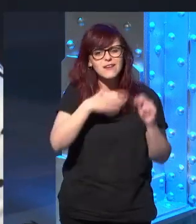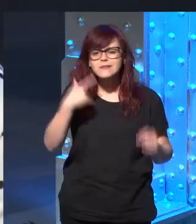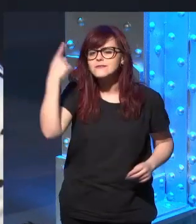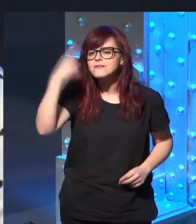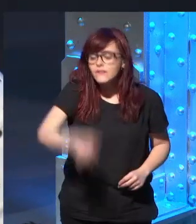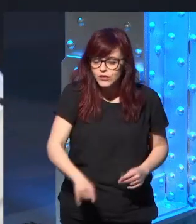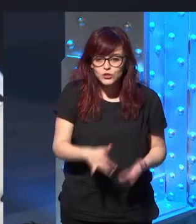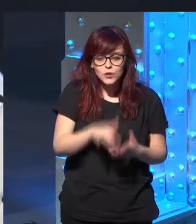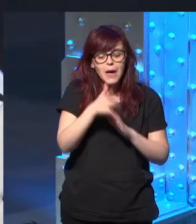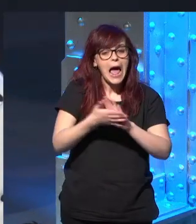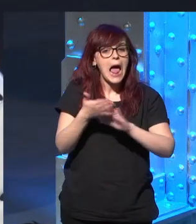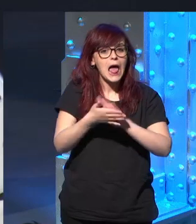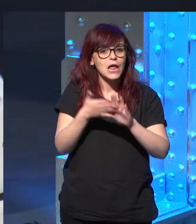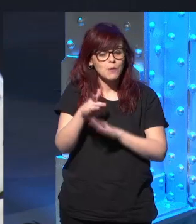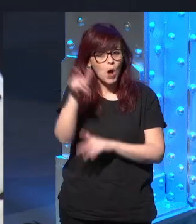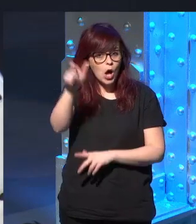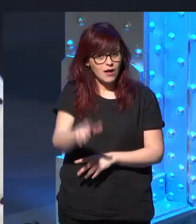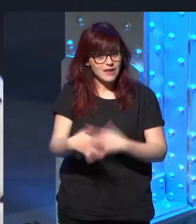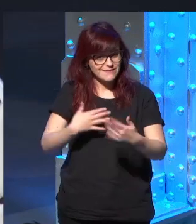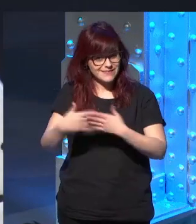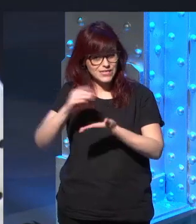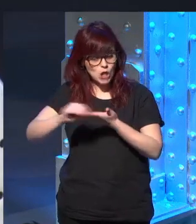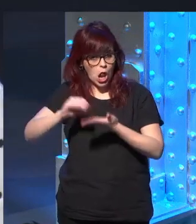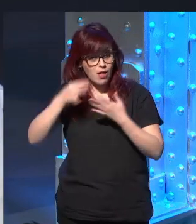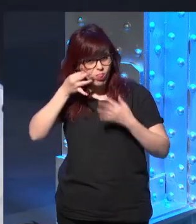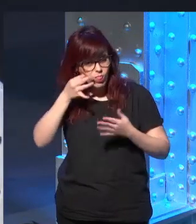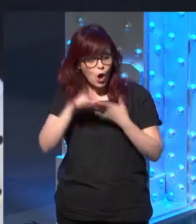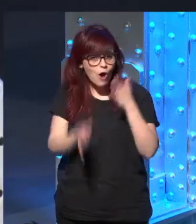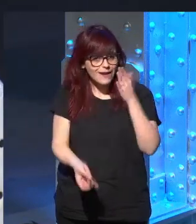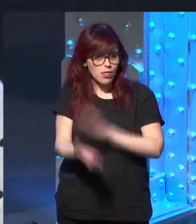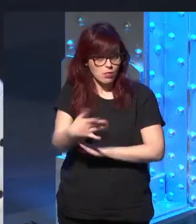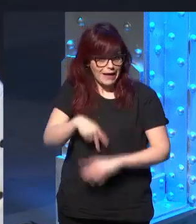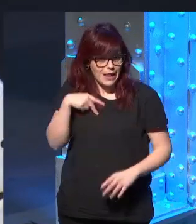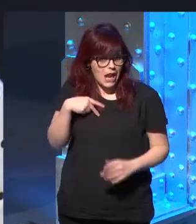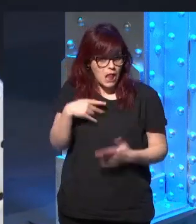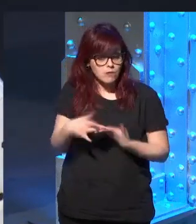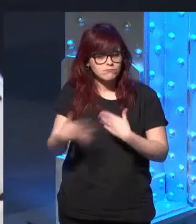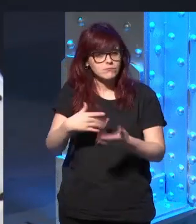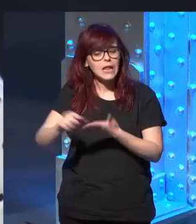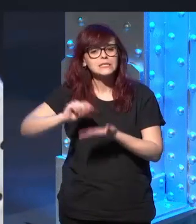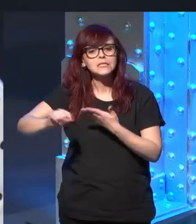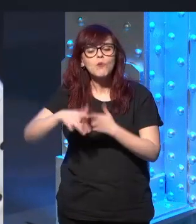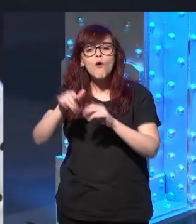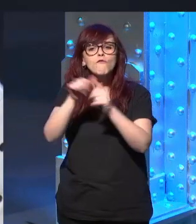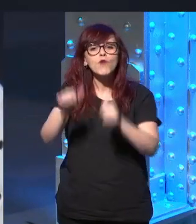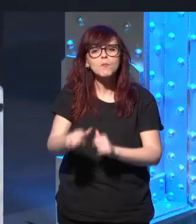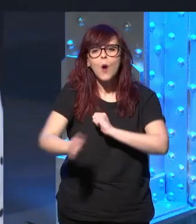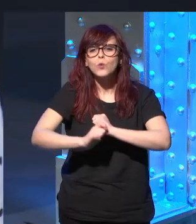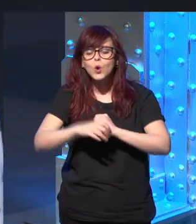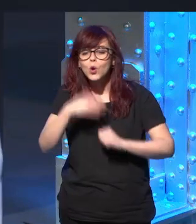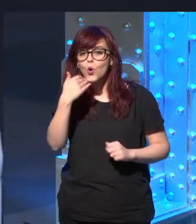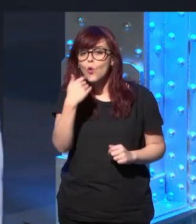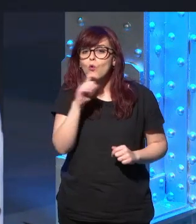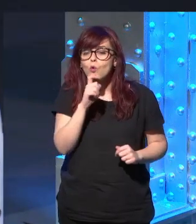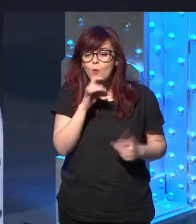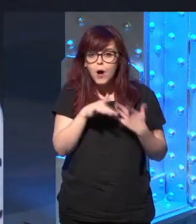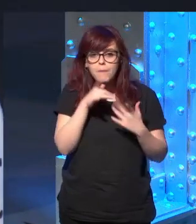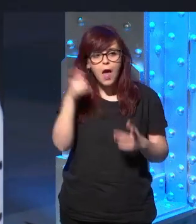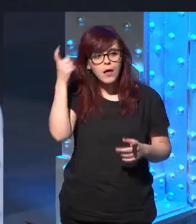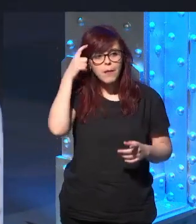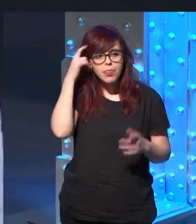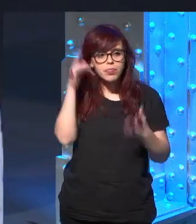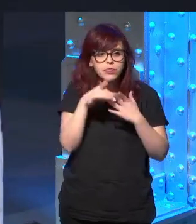saber cómo lo hacían las escritoras, vamos, las creadoras en general, qué eran los mecanismos o qué le hacía clic en